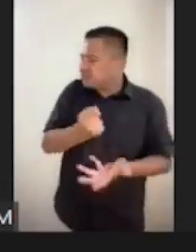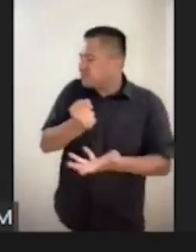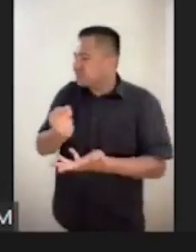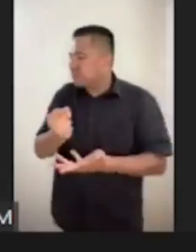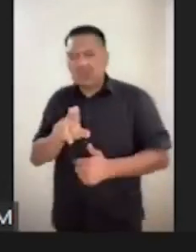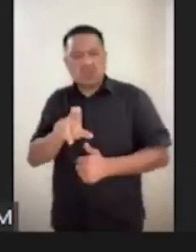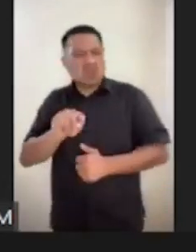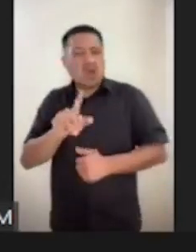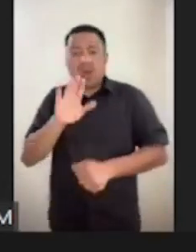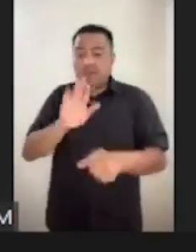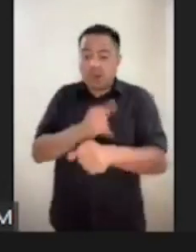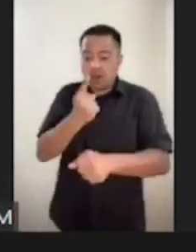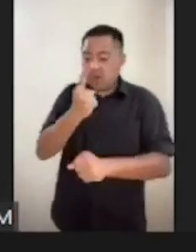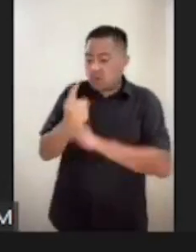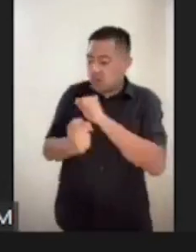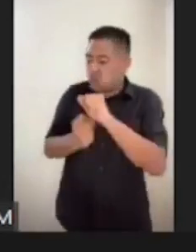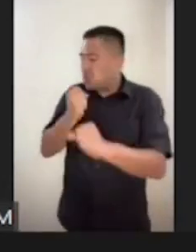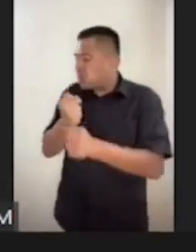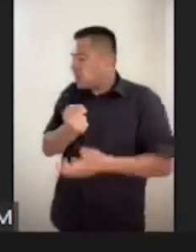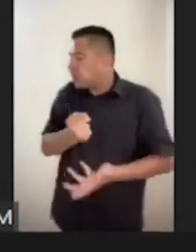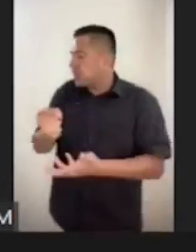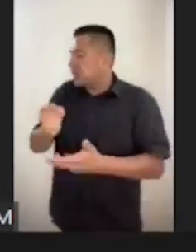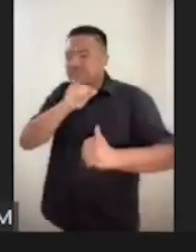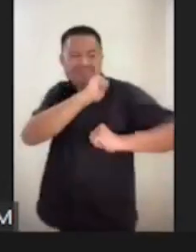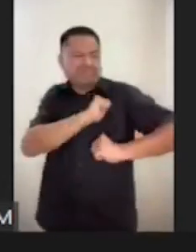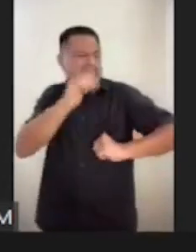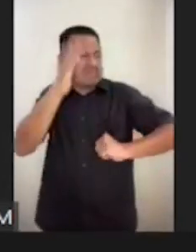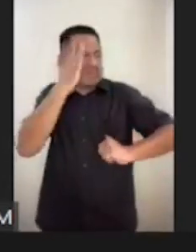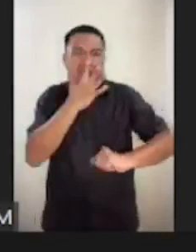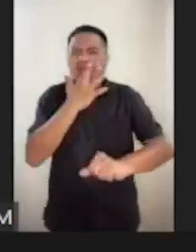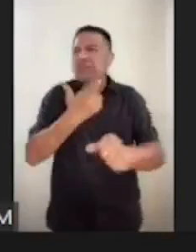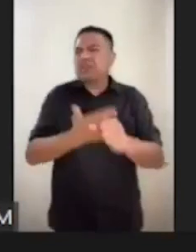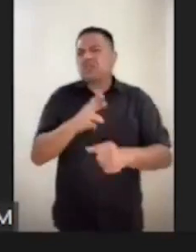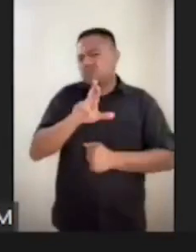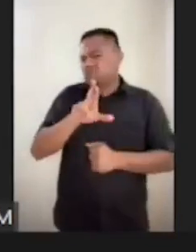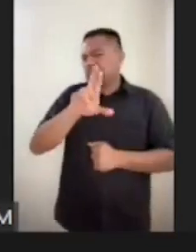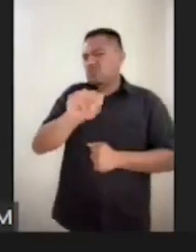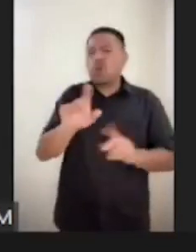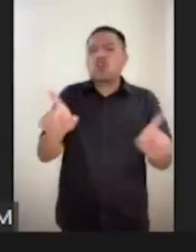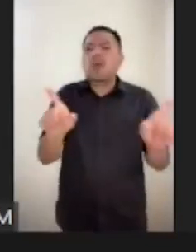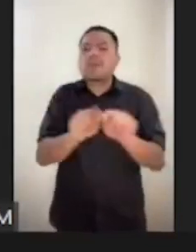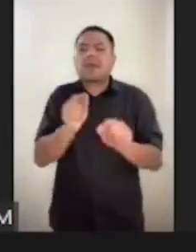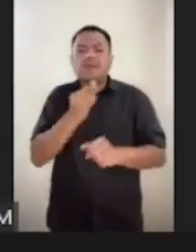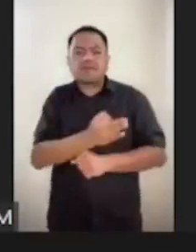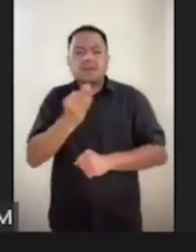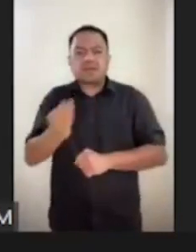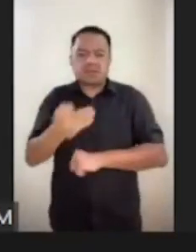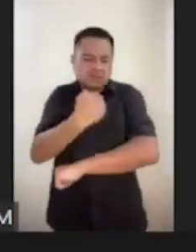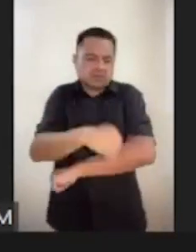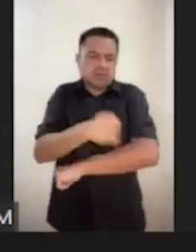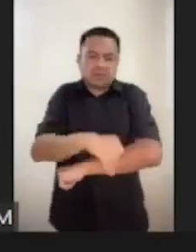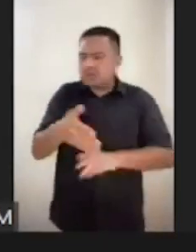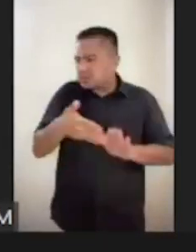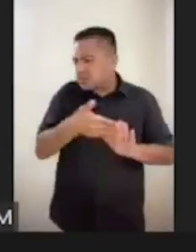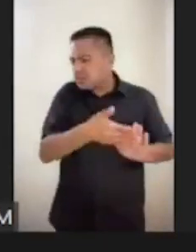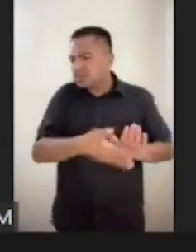porque la anualidad para mí no es un principio, es una vigencia. Pero